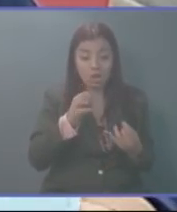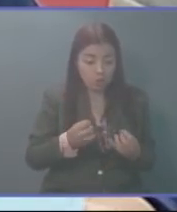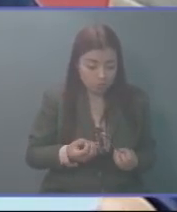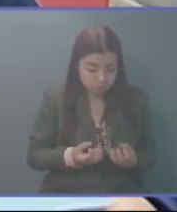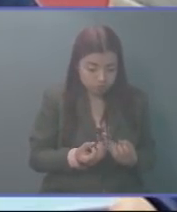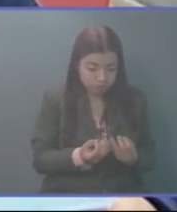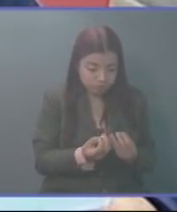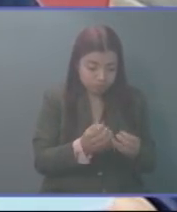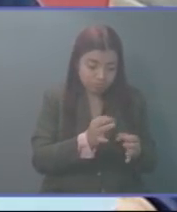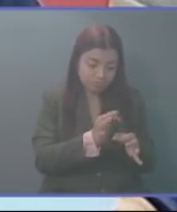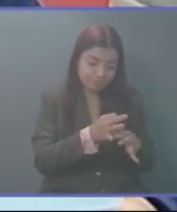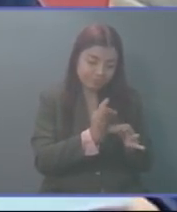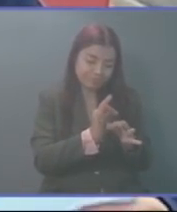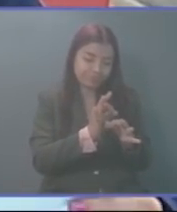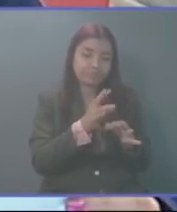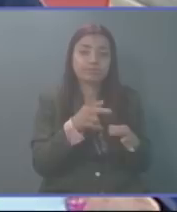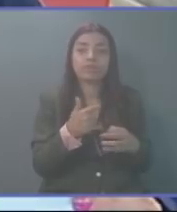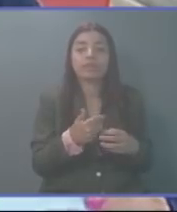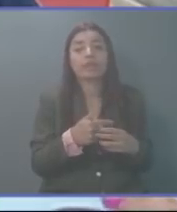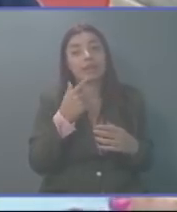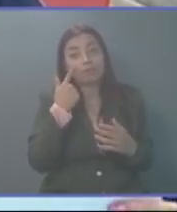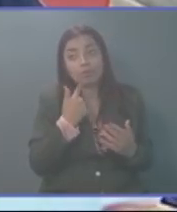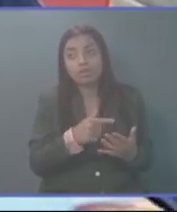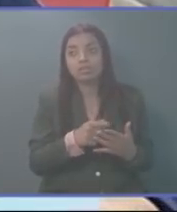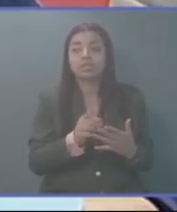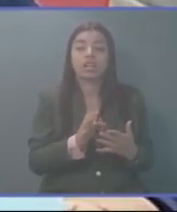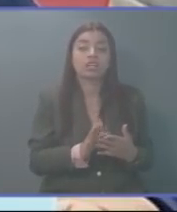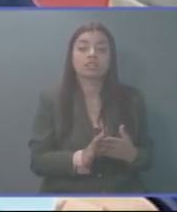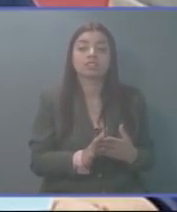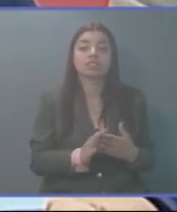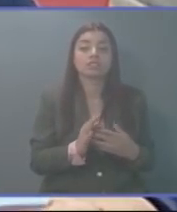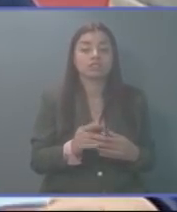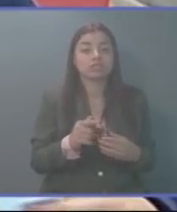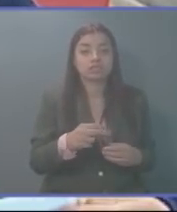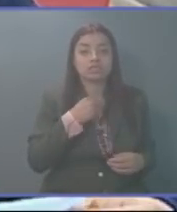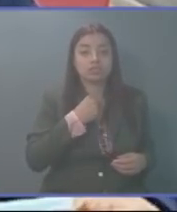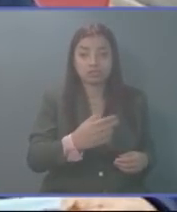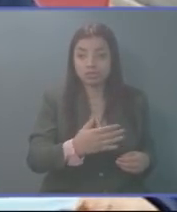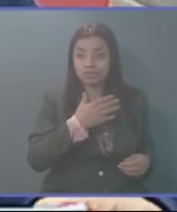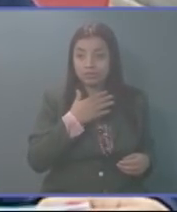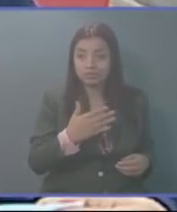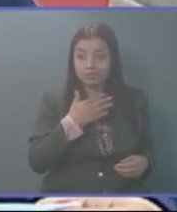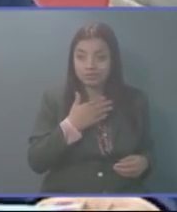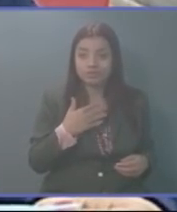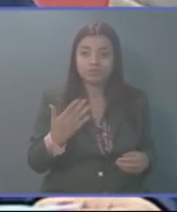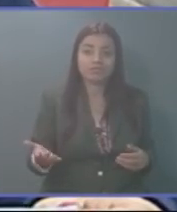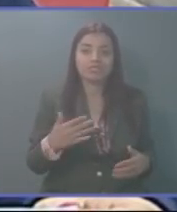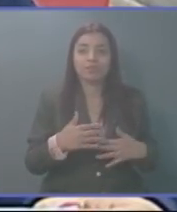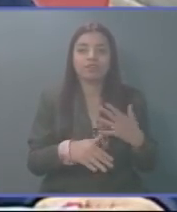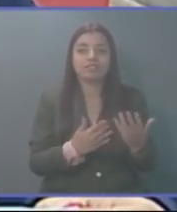muestras. Y por último, es difícil e incluso puede ser